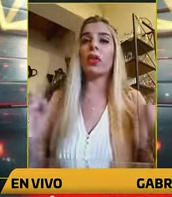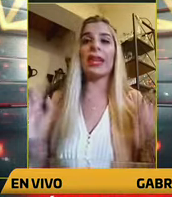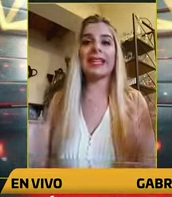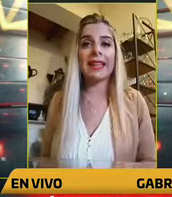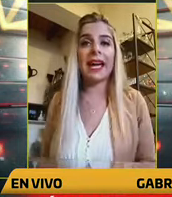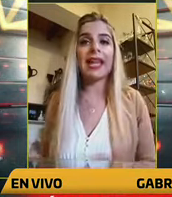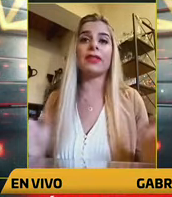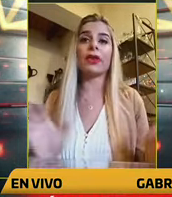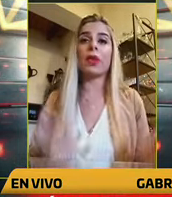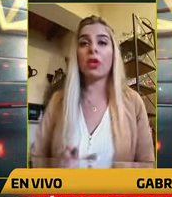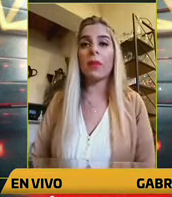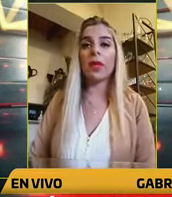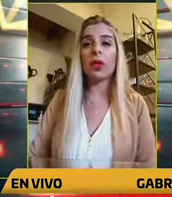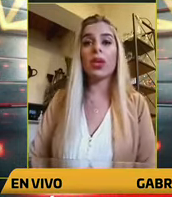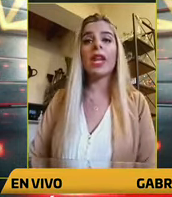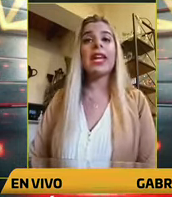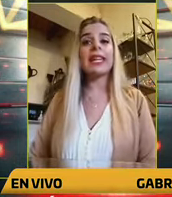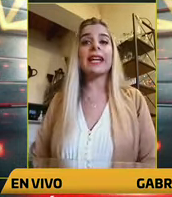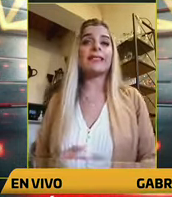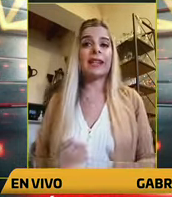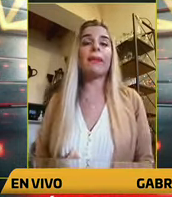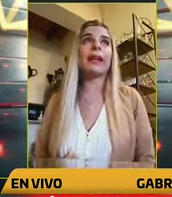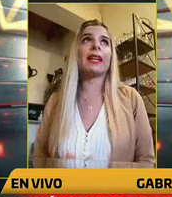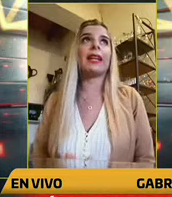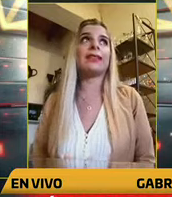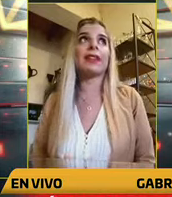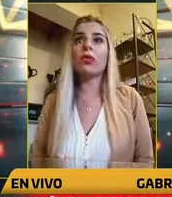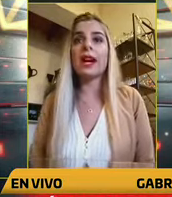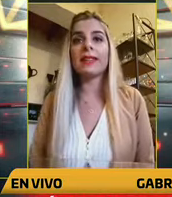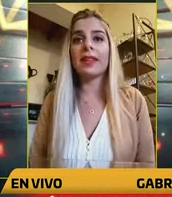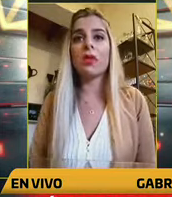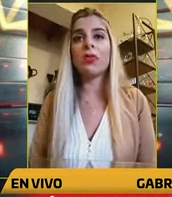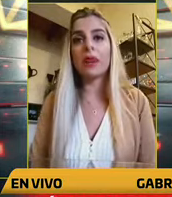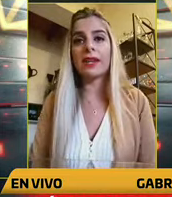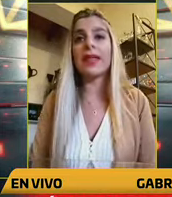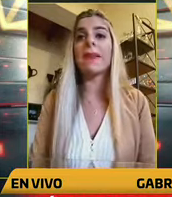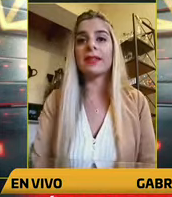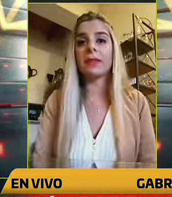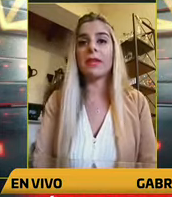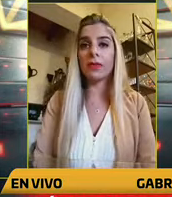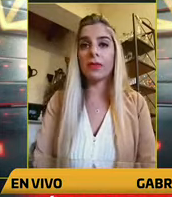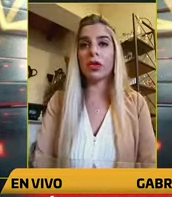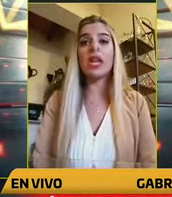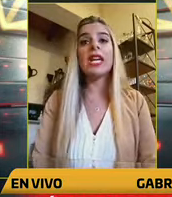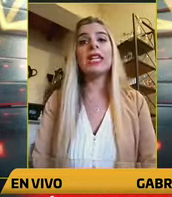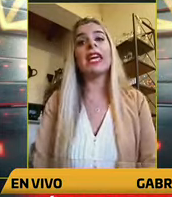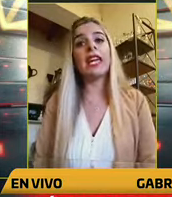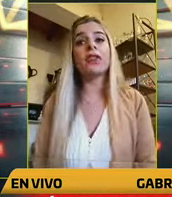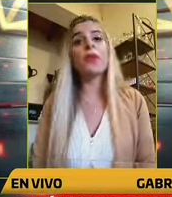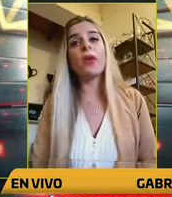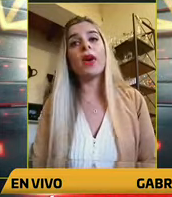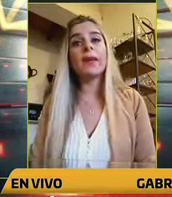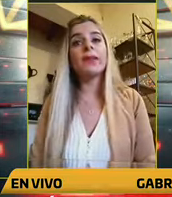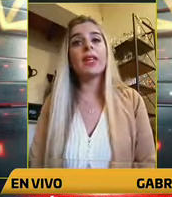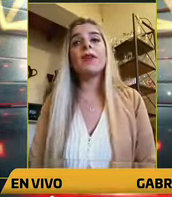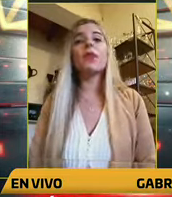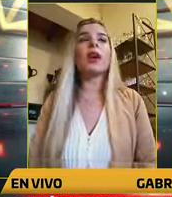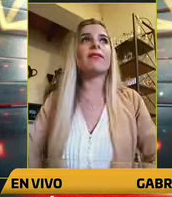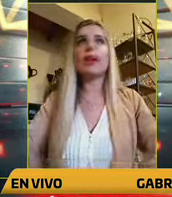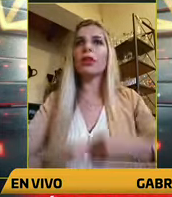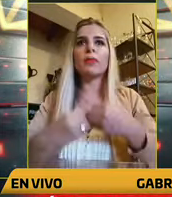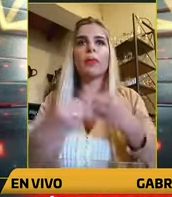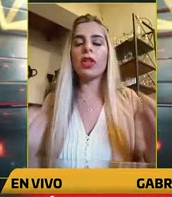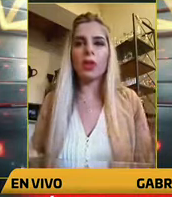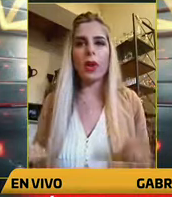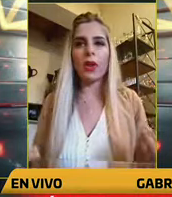espacio dentro de la sala, dentro del comedor, y hacer para que ese lugar sea un lugar de esparcimiento y que ellos puedan